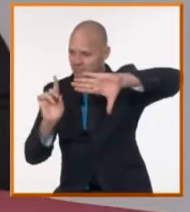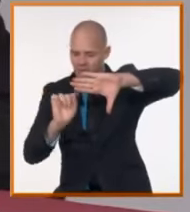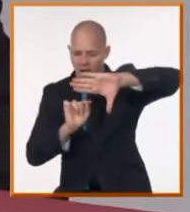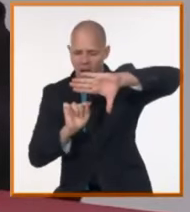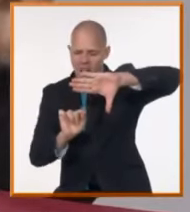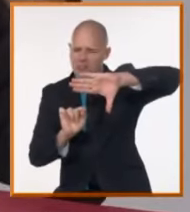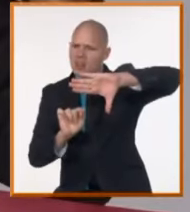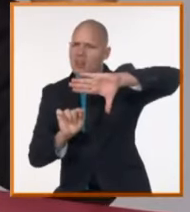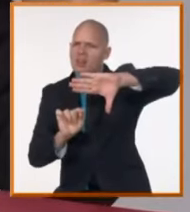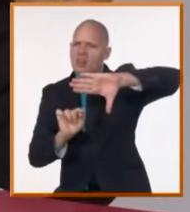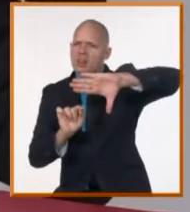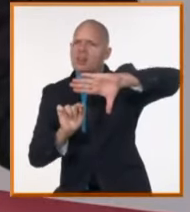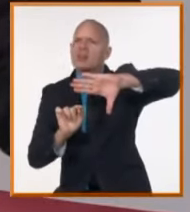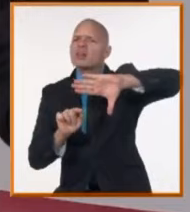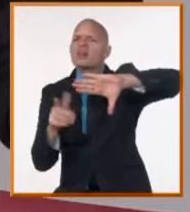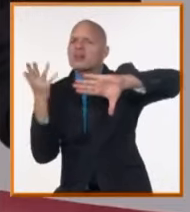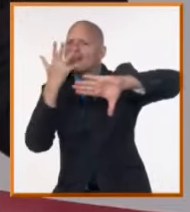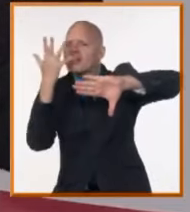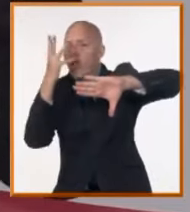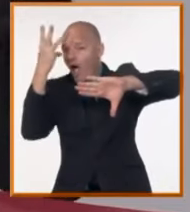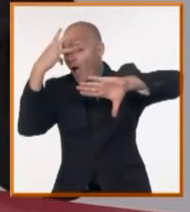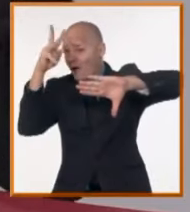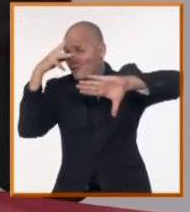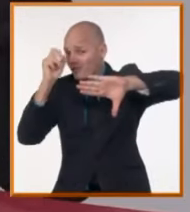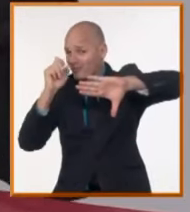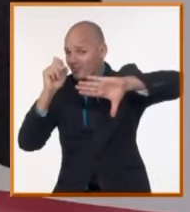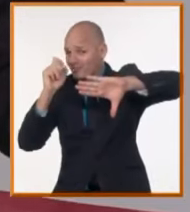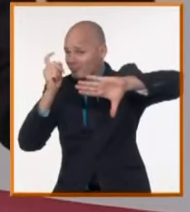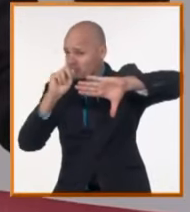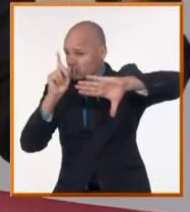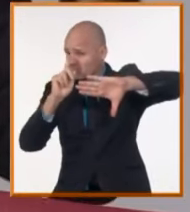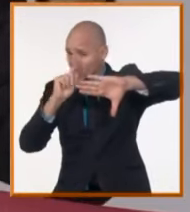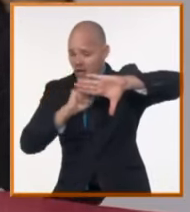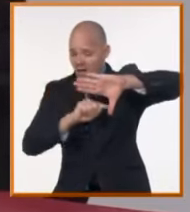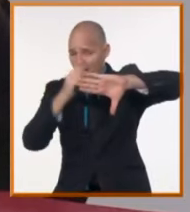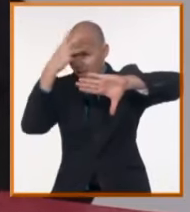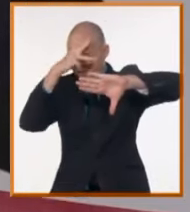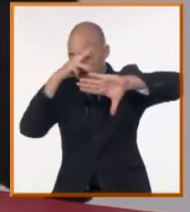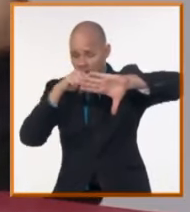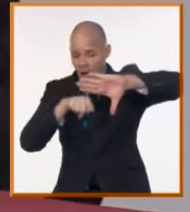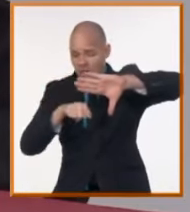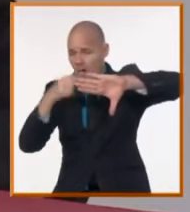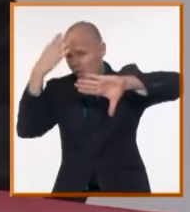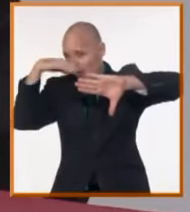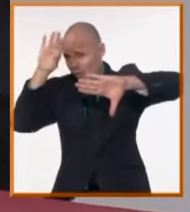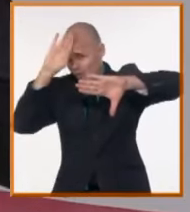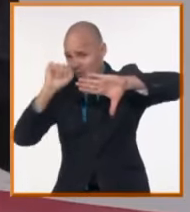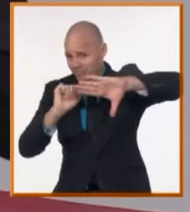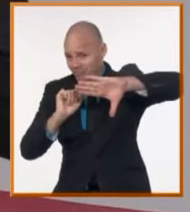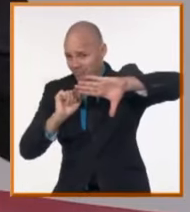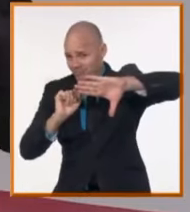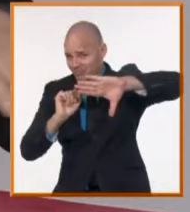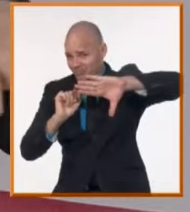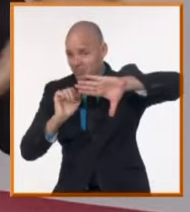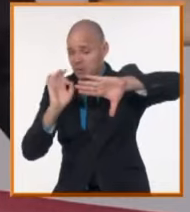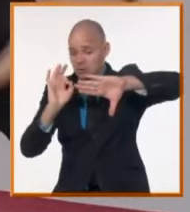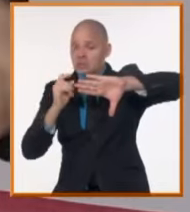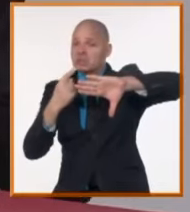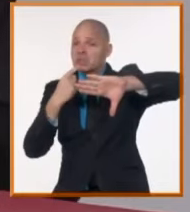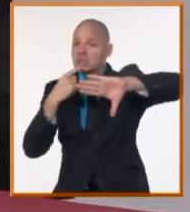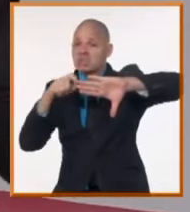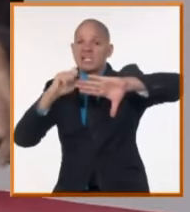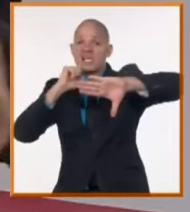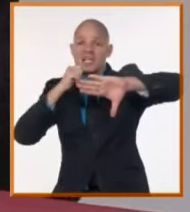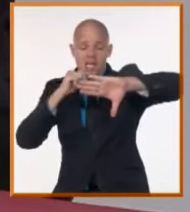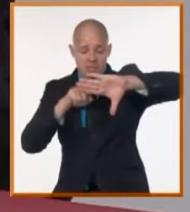en principio del siglo XIX, Cuba es el tercer socio comercial de Estados Unidos, después de Gran Bretaña y Francia. En segundo lugar, Cuba es un puente natural